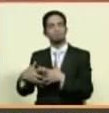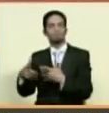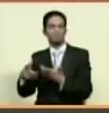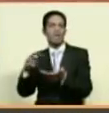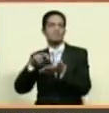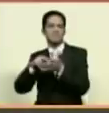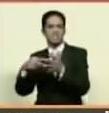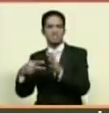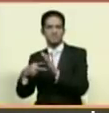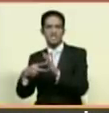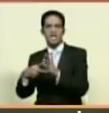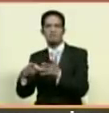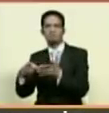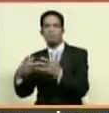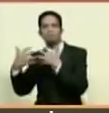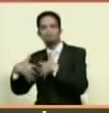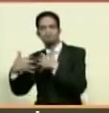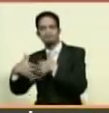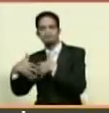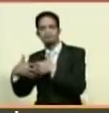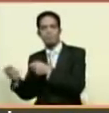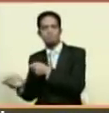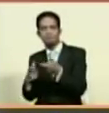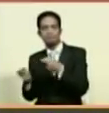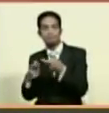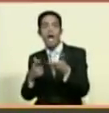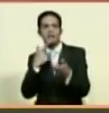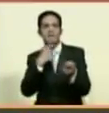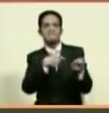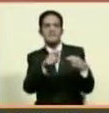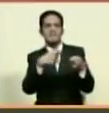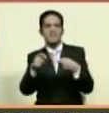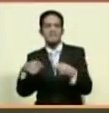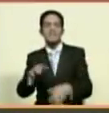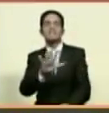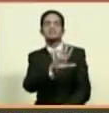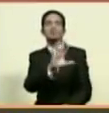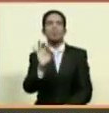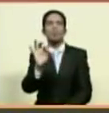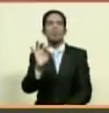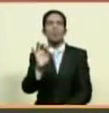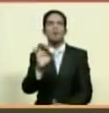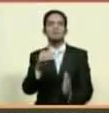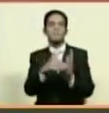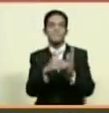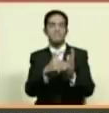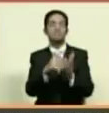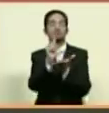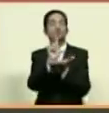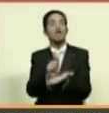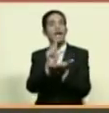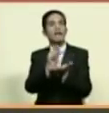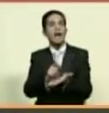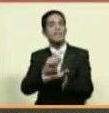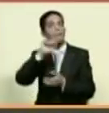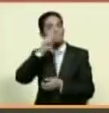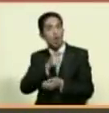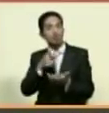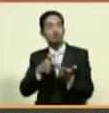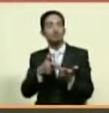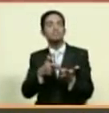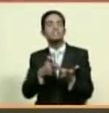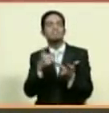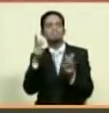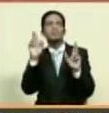50.000 toneladas de pollo mes, luego 70.000 toneladas de pollo mes, y aspiramos que